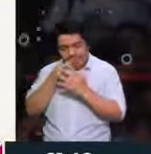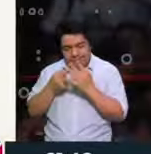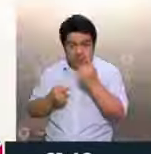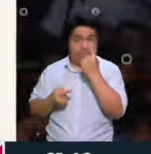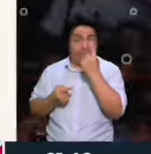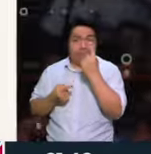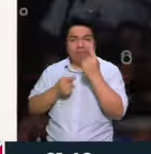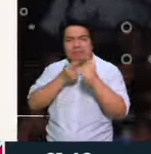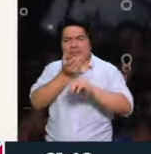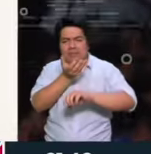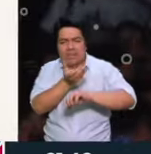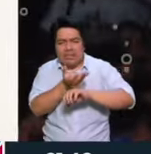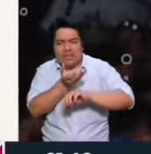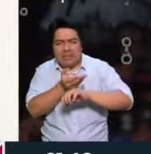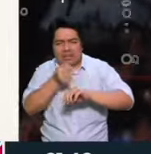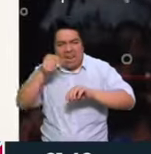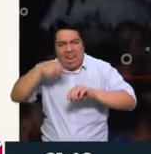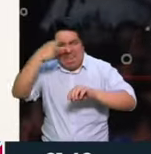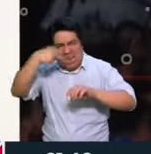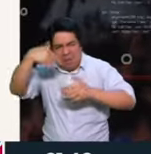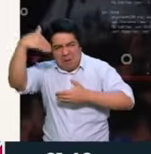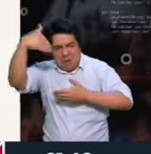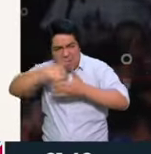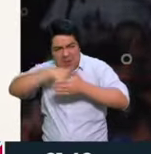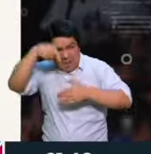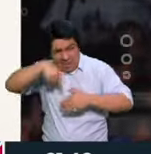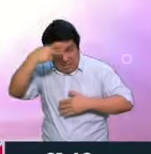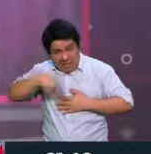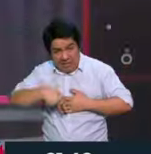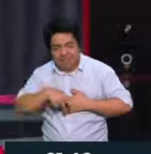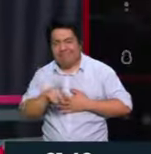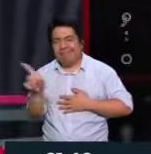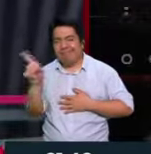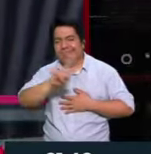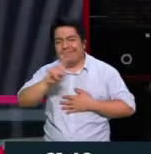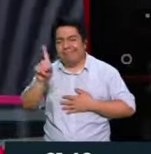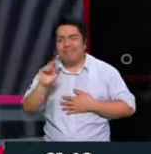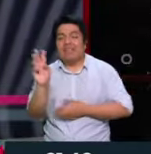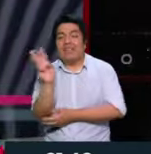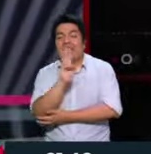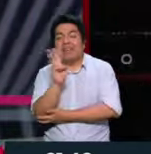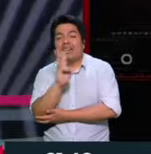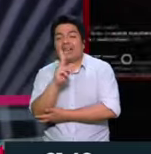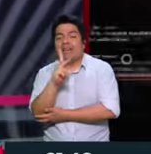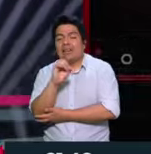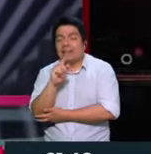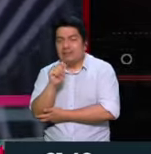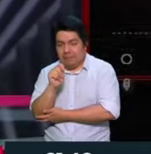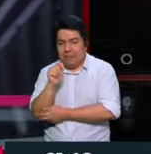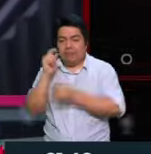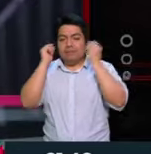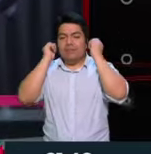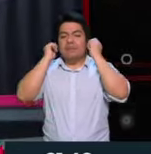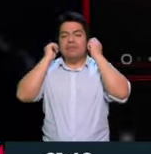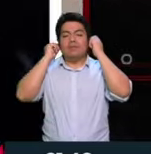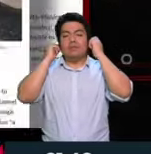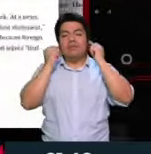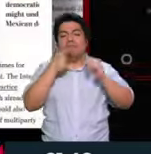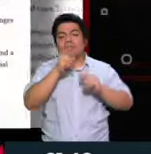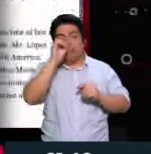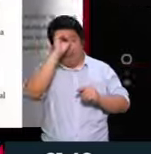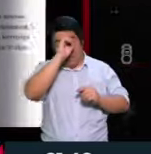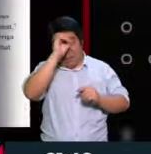que Estados Unidos tiene derecho a intervenir en la política de México. El Washington Post dedicó su editorial institucional, su espacio de opinión